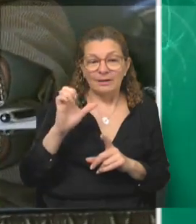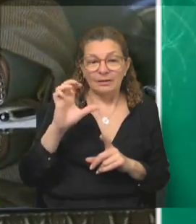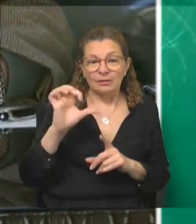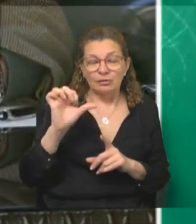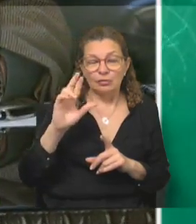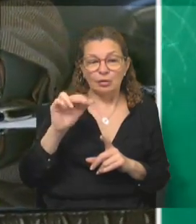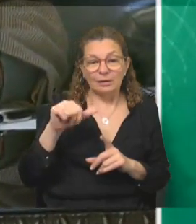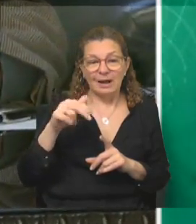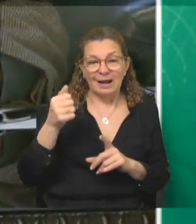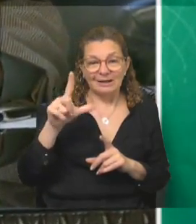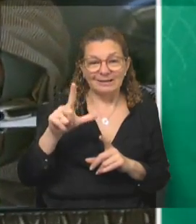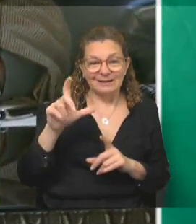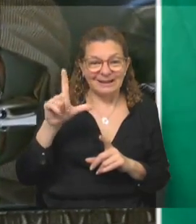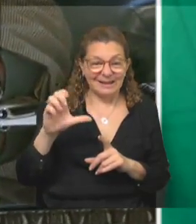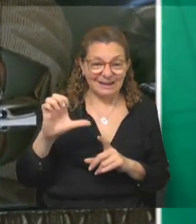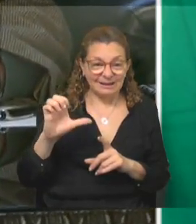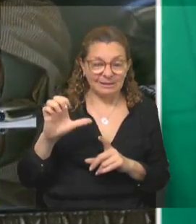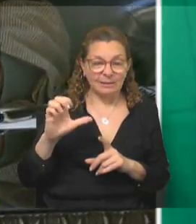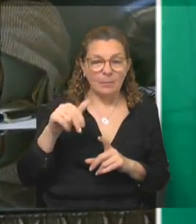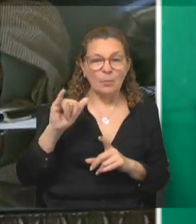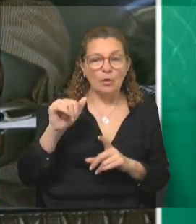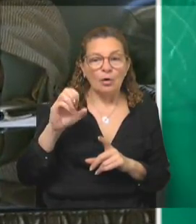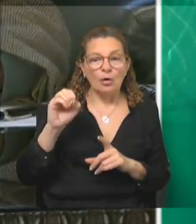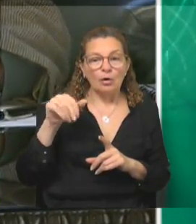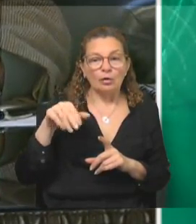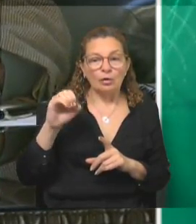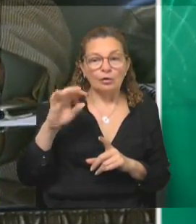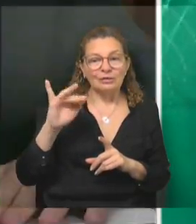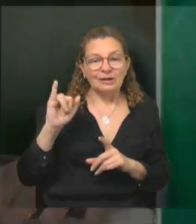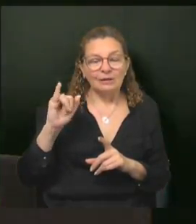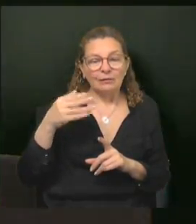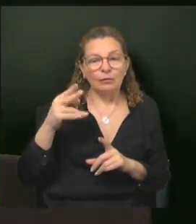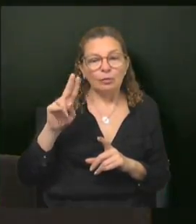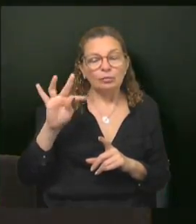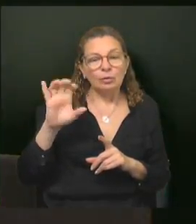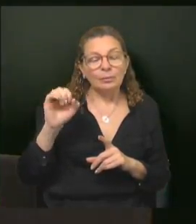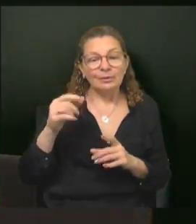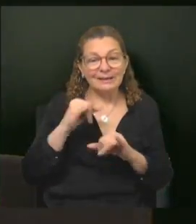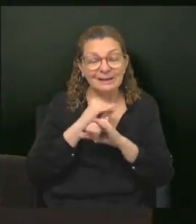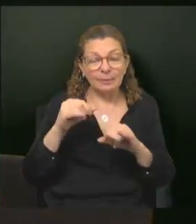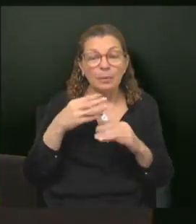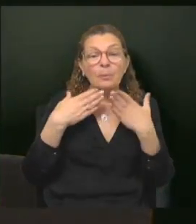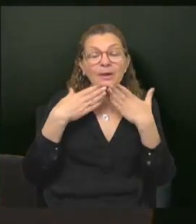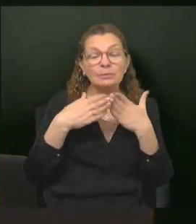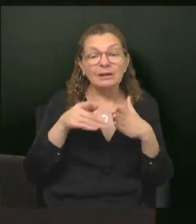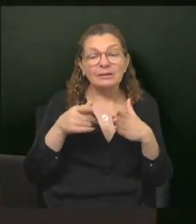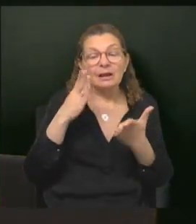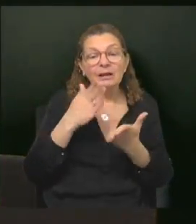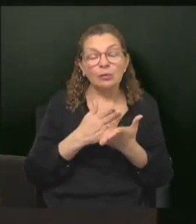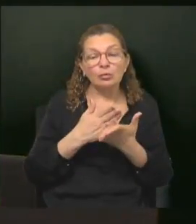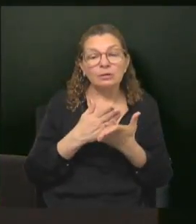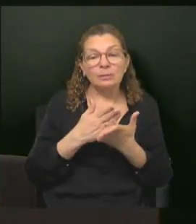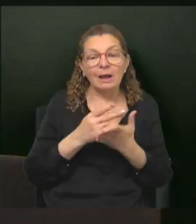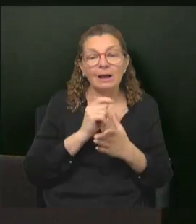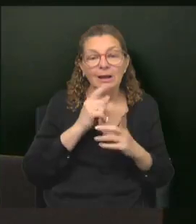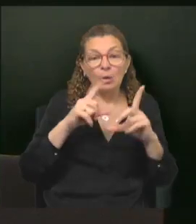monotributo y monotributo mides bien tenemos que que ir cerrando y no quería dejar de preguntarte respecto a las últimas eh